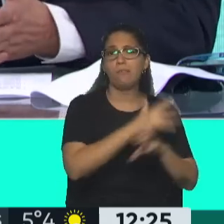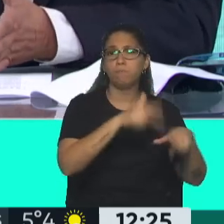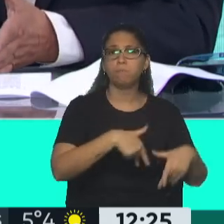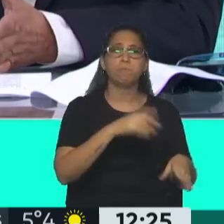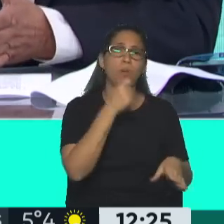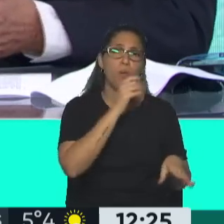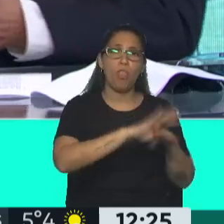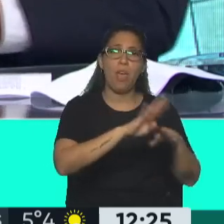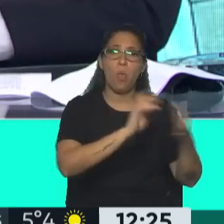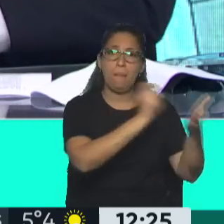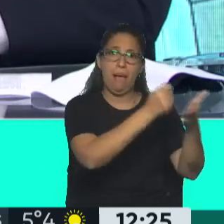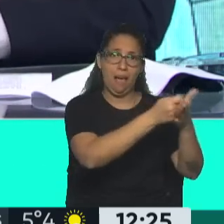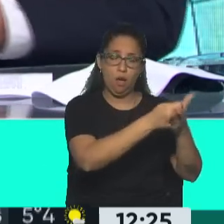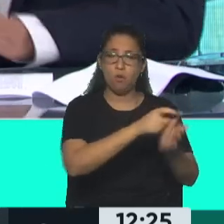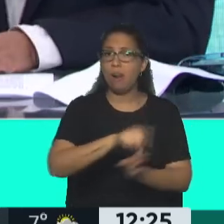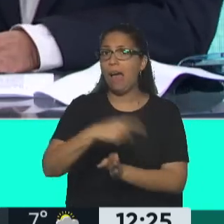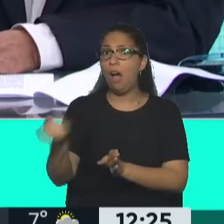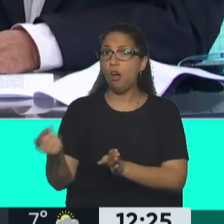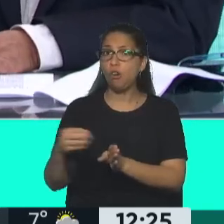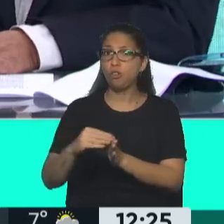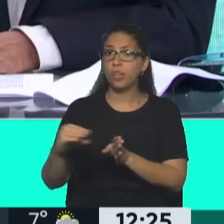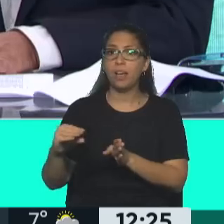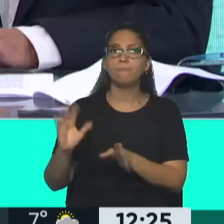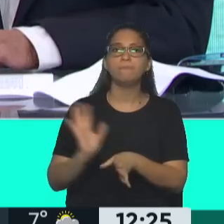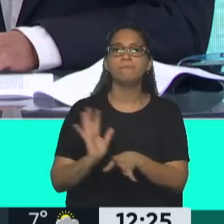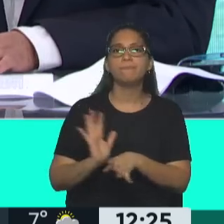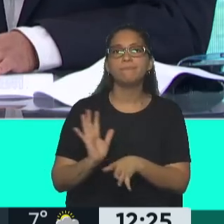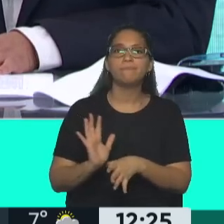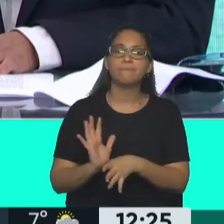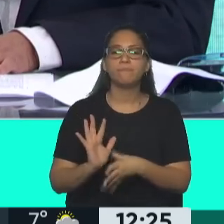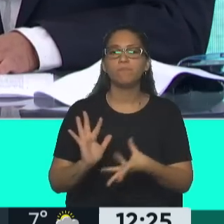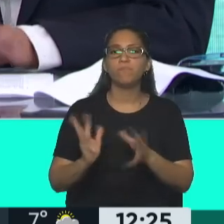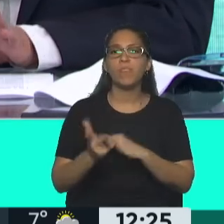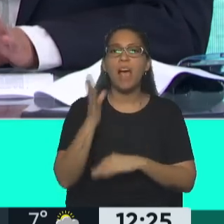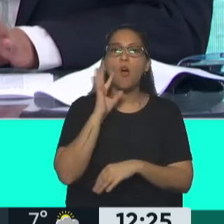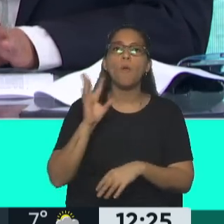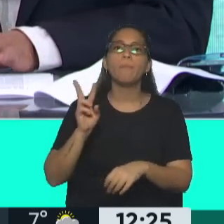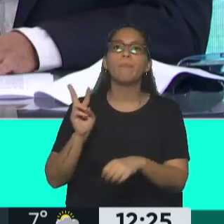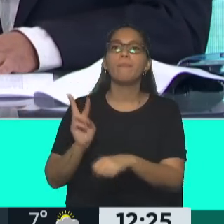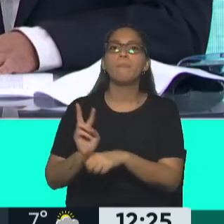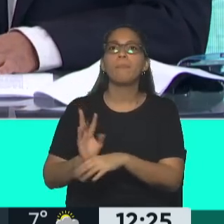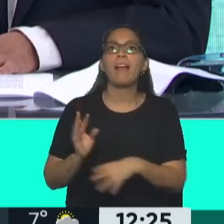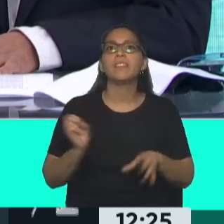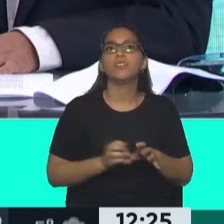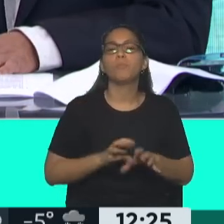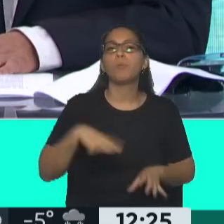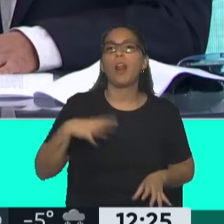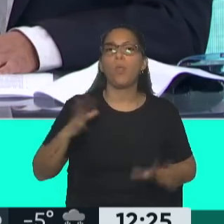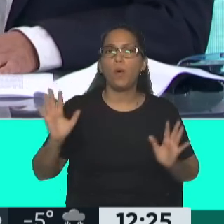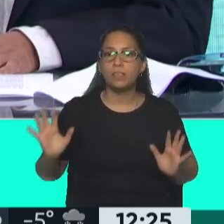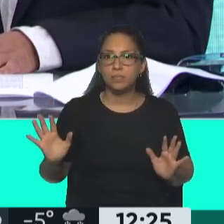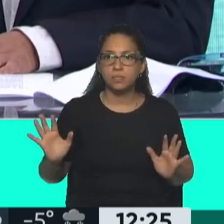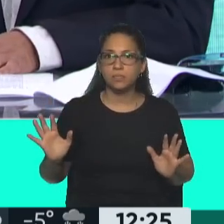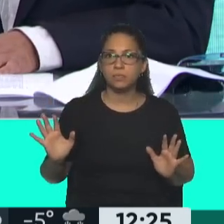deuda fundamentalmente. Sí, básicamente. Y la otra mitad era una especie de cuestión previsional. Dejar, o sea, lo que normalmente se